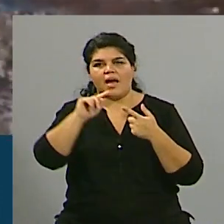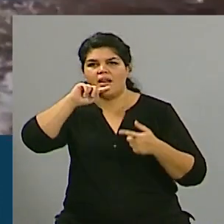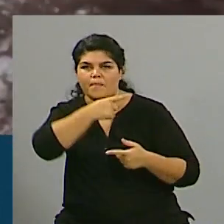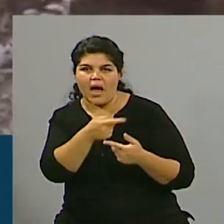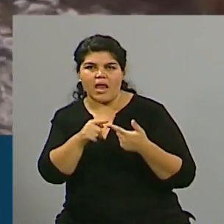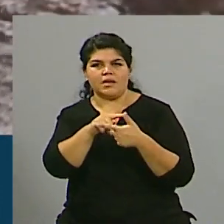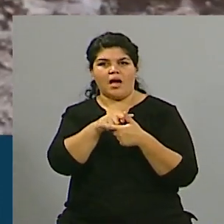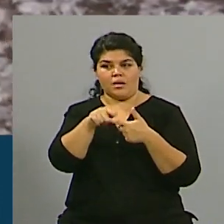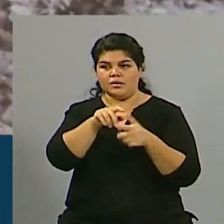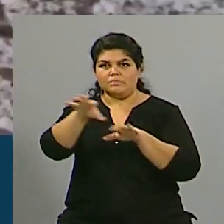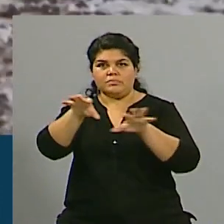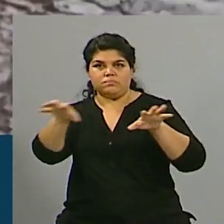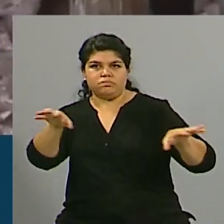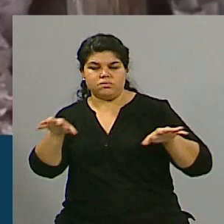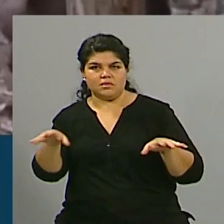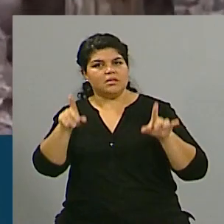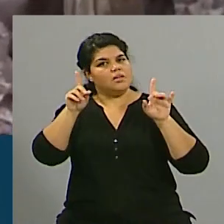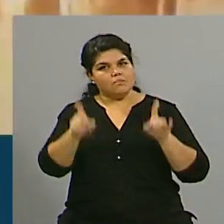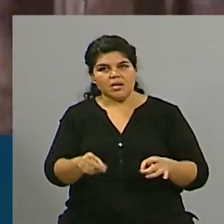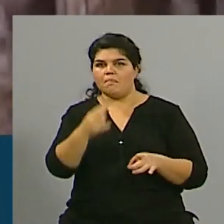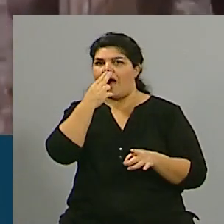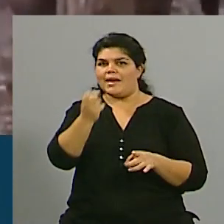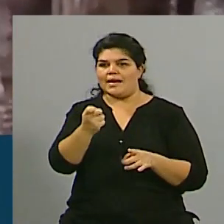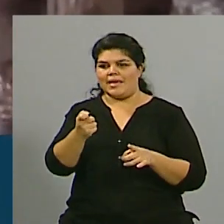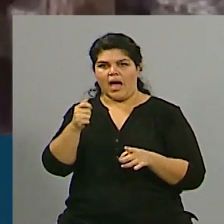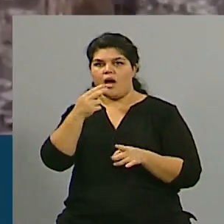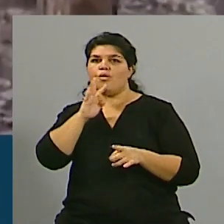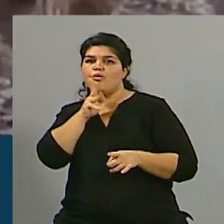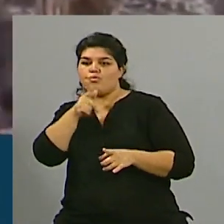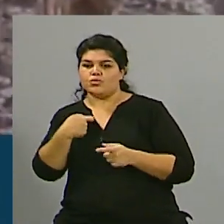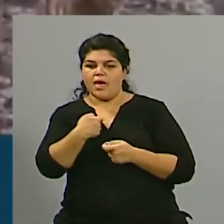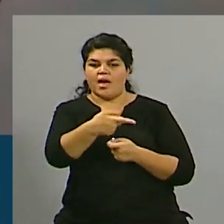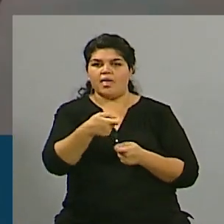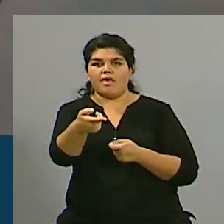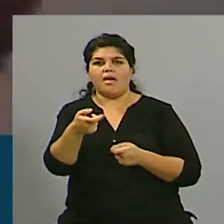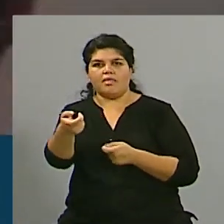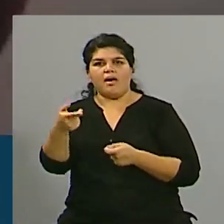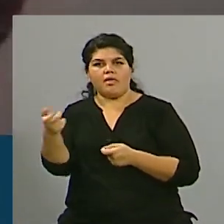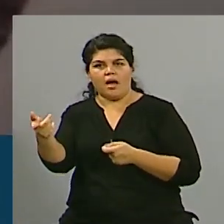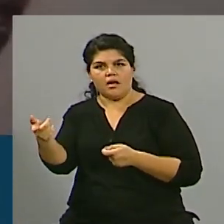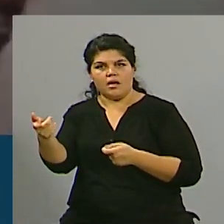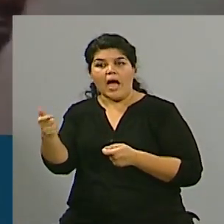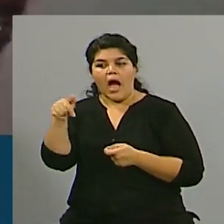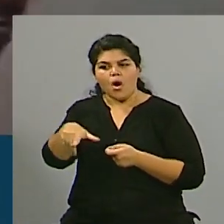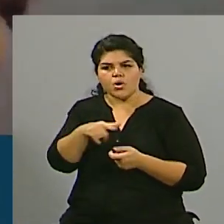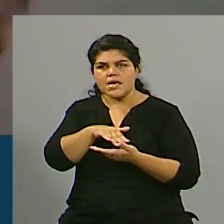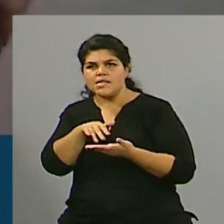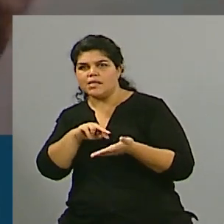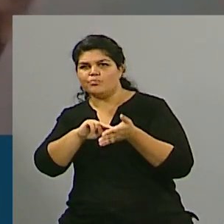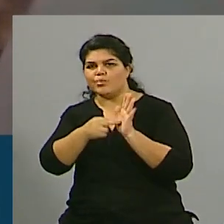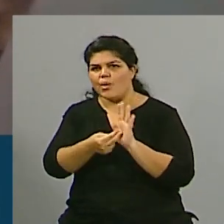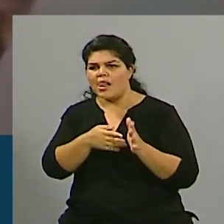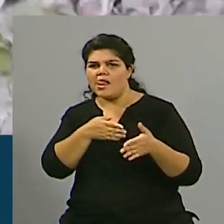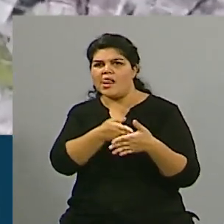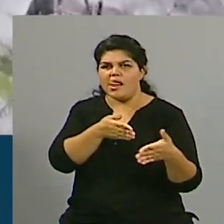muy compleja dado el alto abastecimiento energético que tienen de Rusia, y esto se ve también en una situación muy dificultosa en el sentido